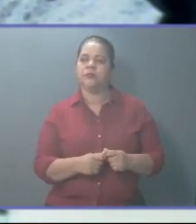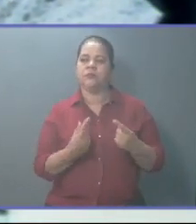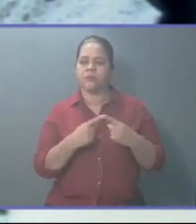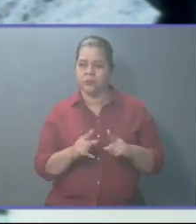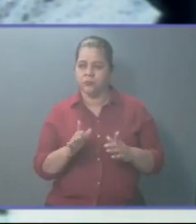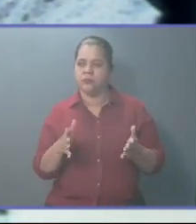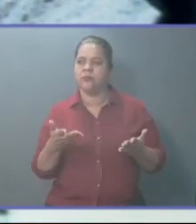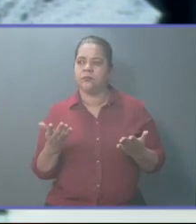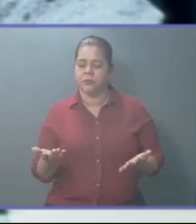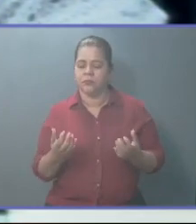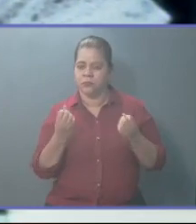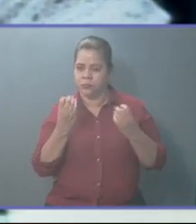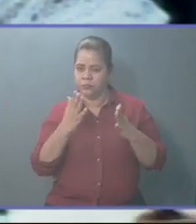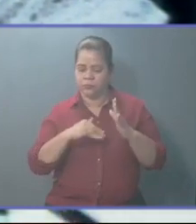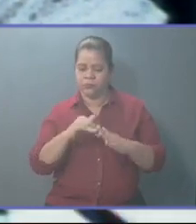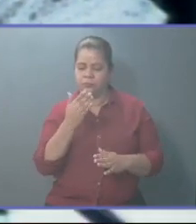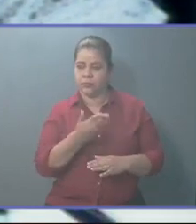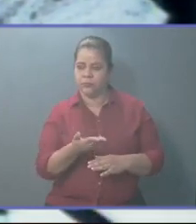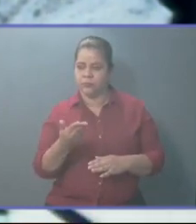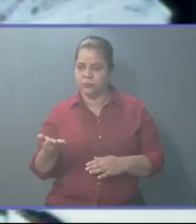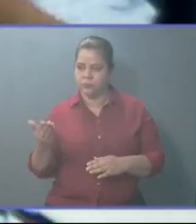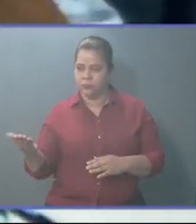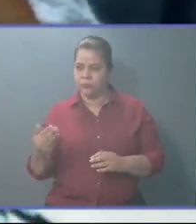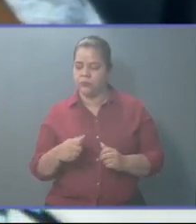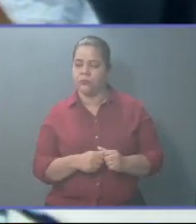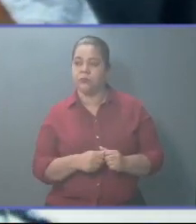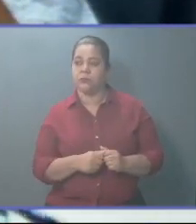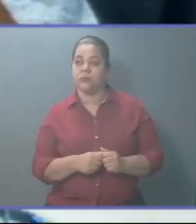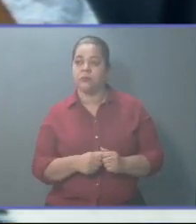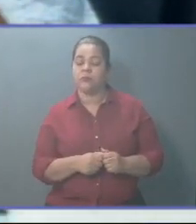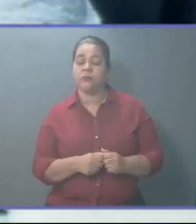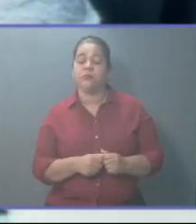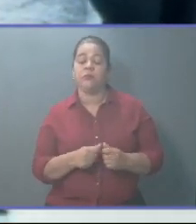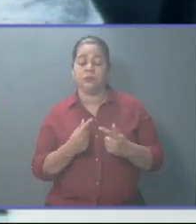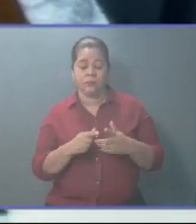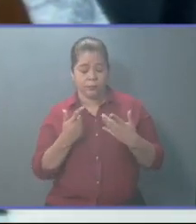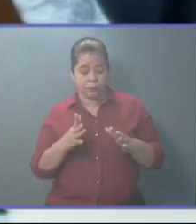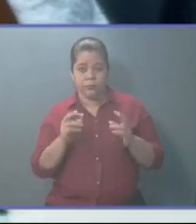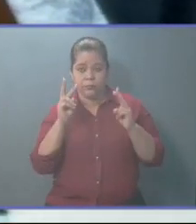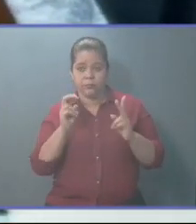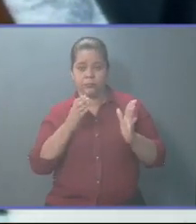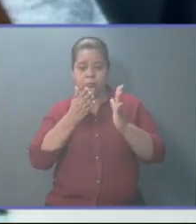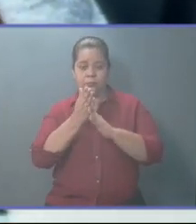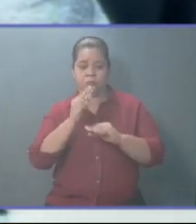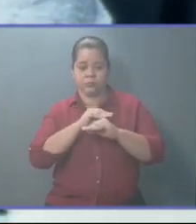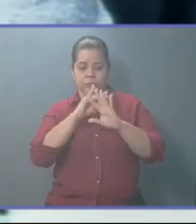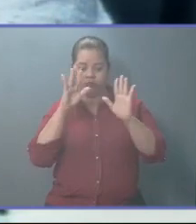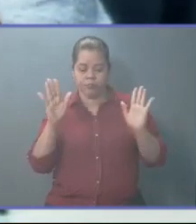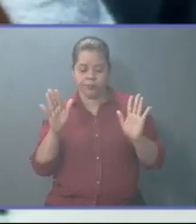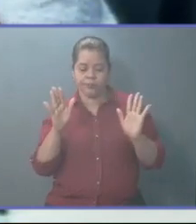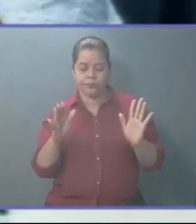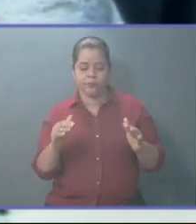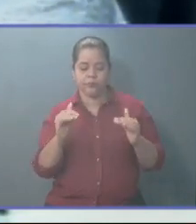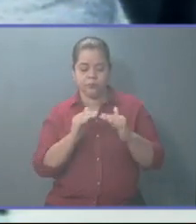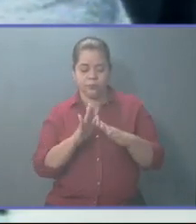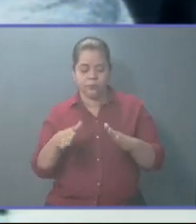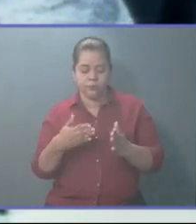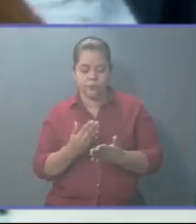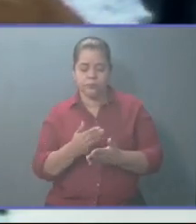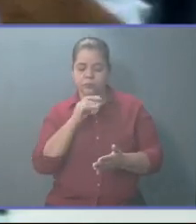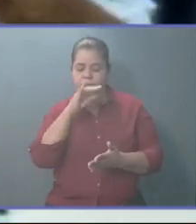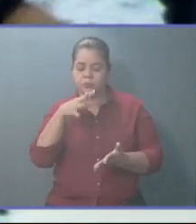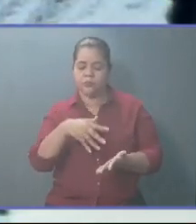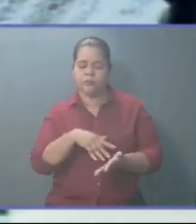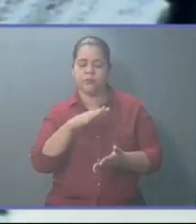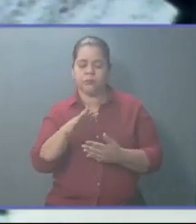porque habían varias cosas. Lo primero es que no había transparencia. Eso lo dijeron ellos públicamente y todo el